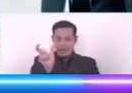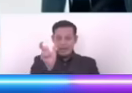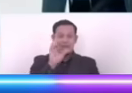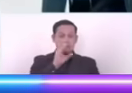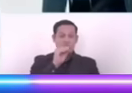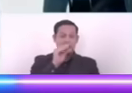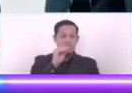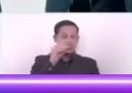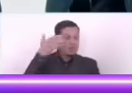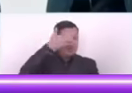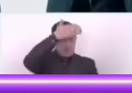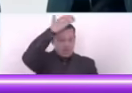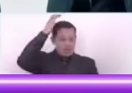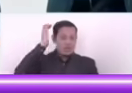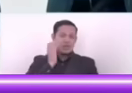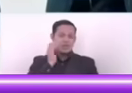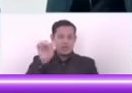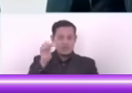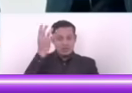noche